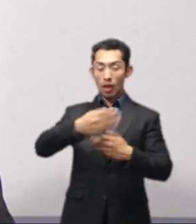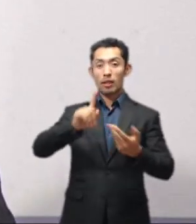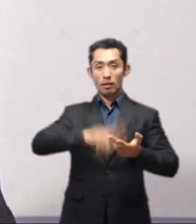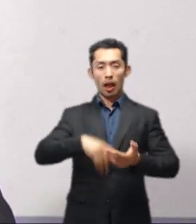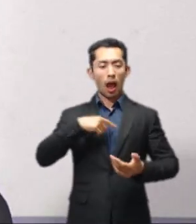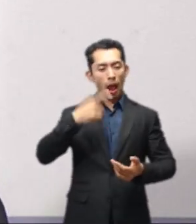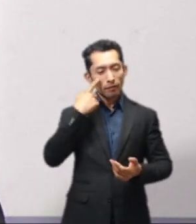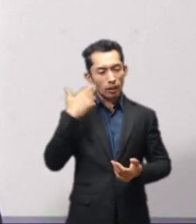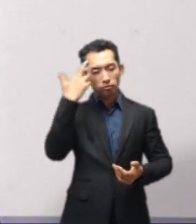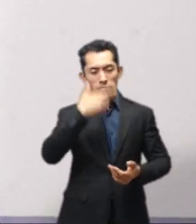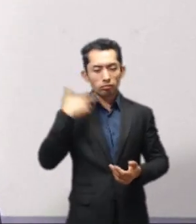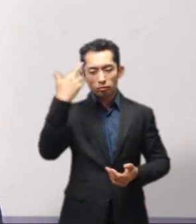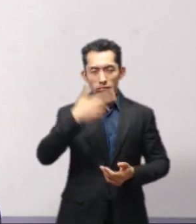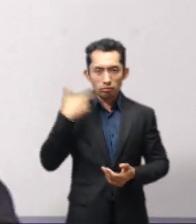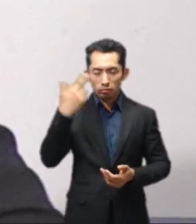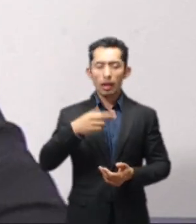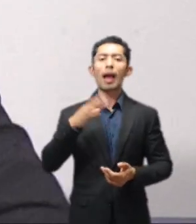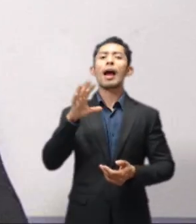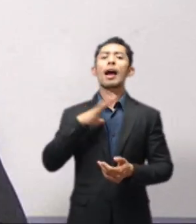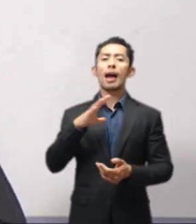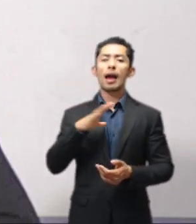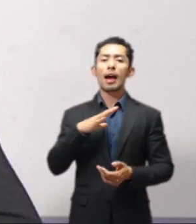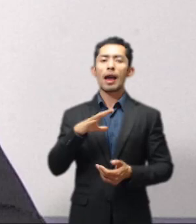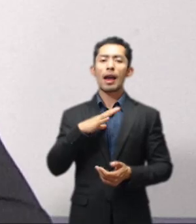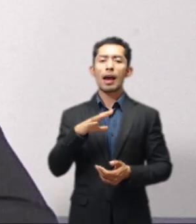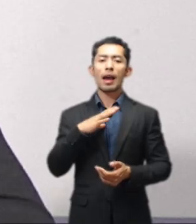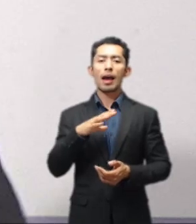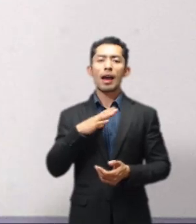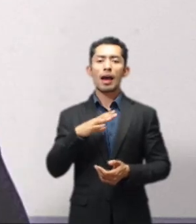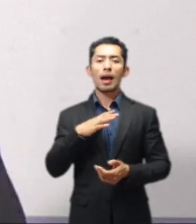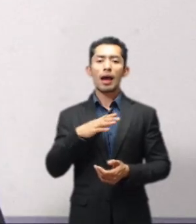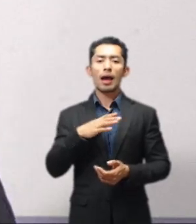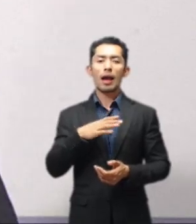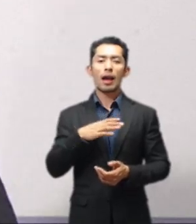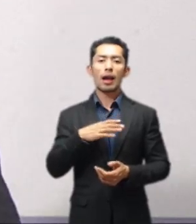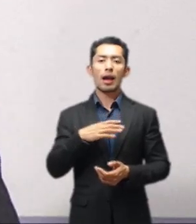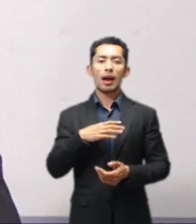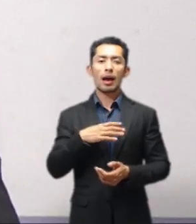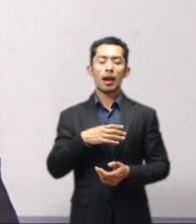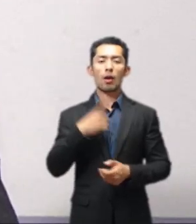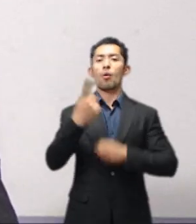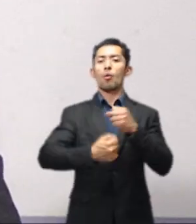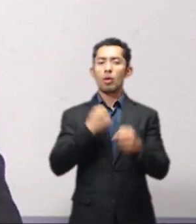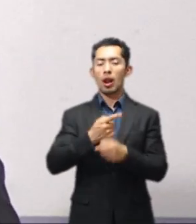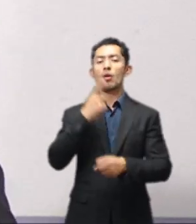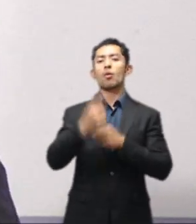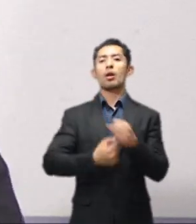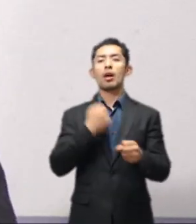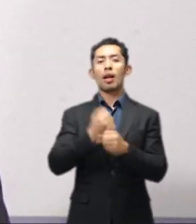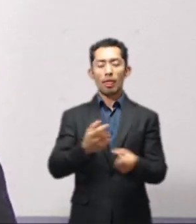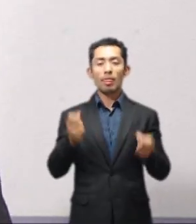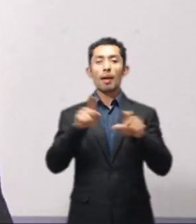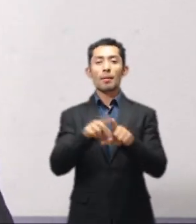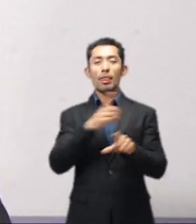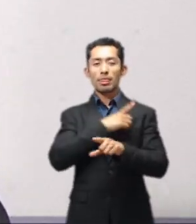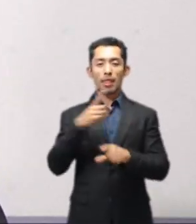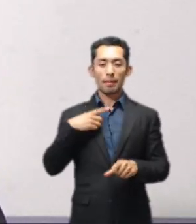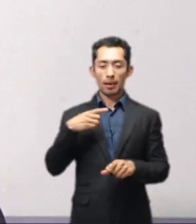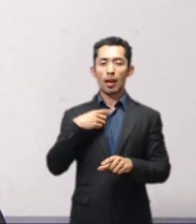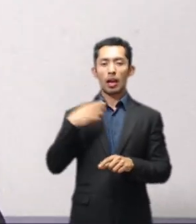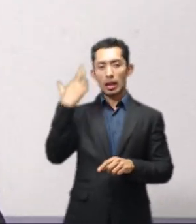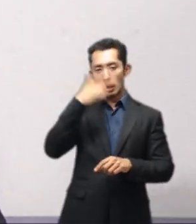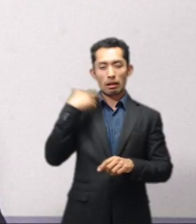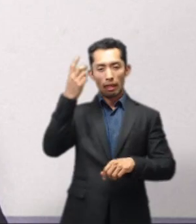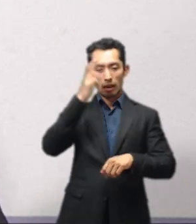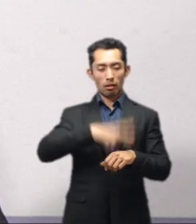revisión tuvieran esa revisión este por cada por cada año y pues que se auditar se auditar esa parte de